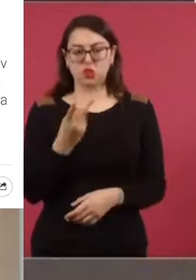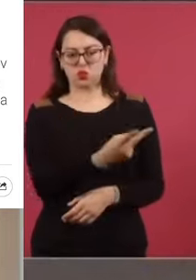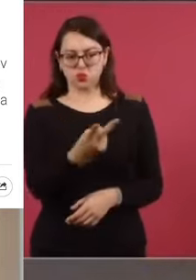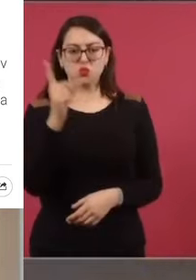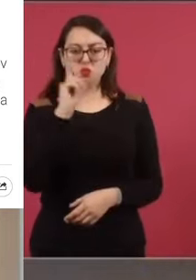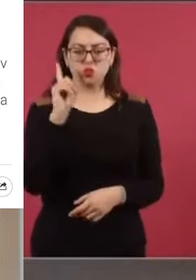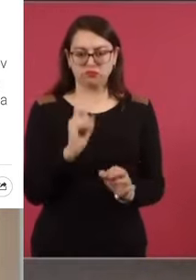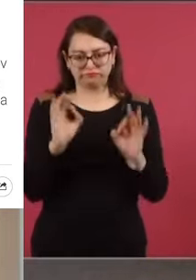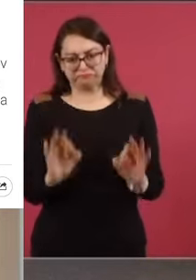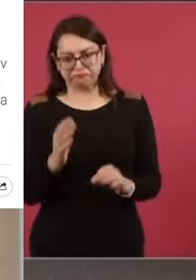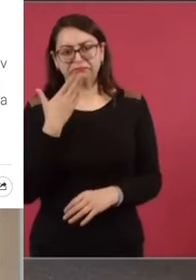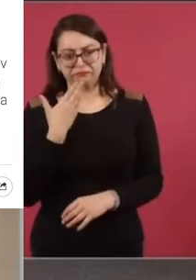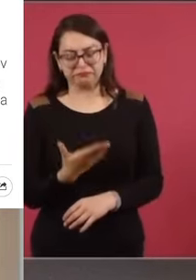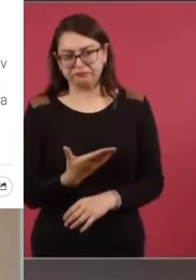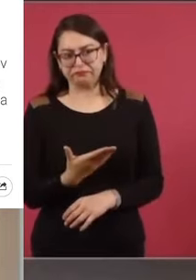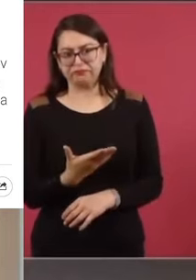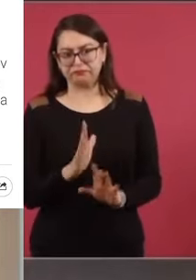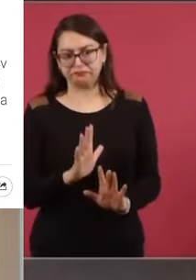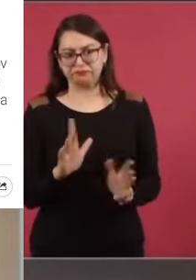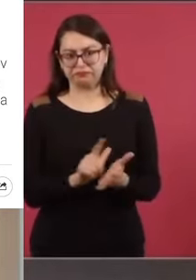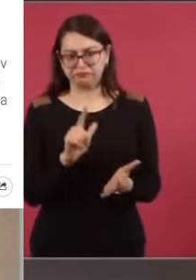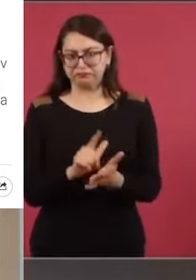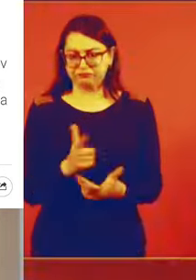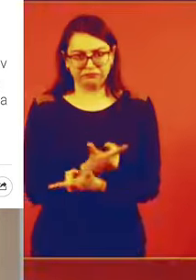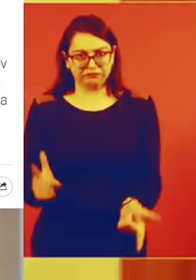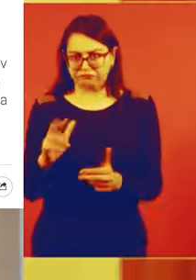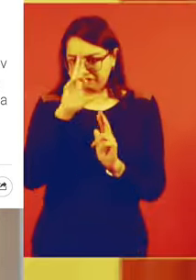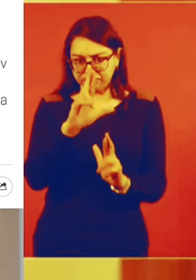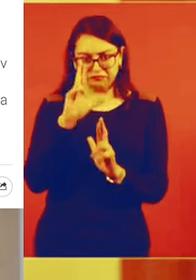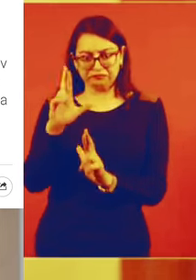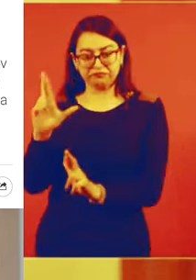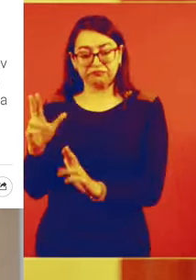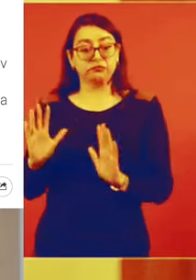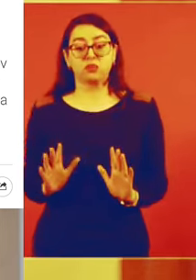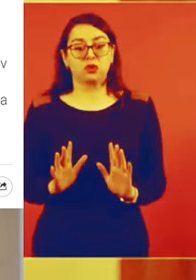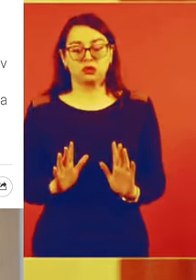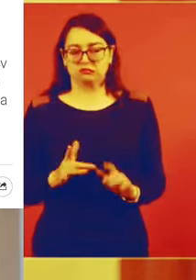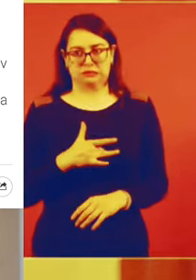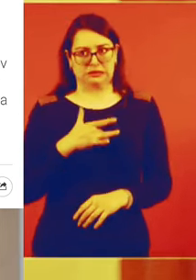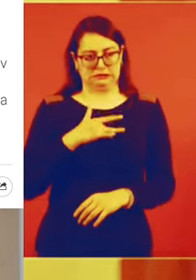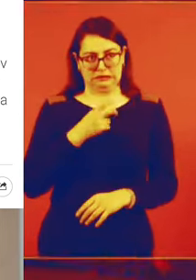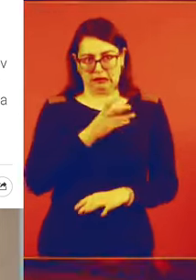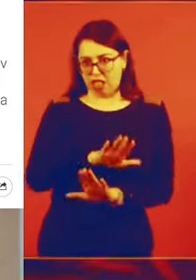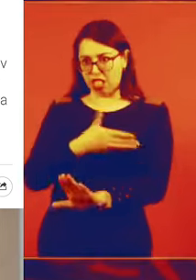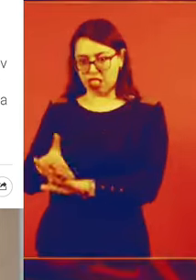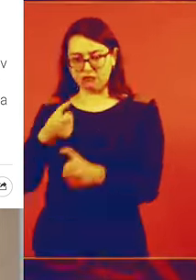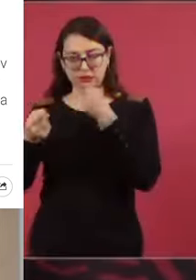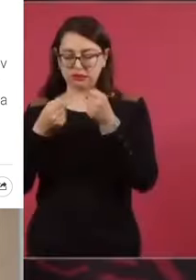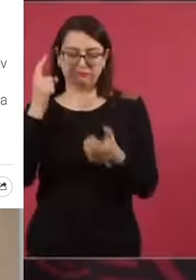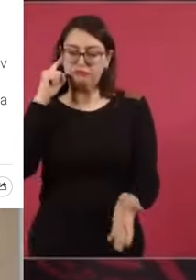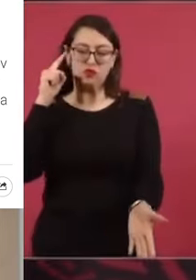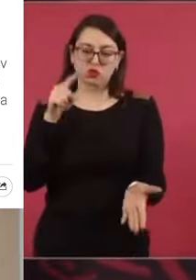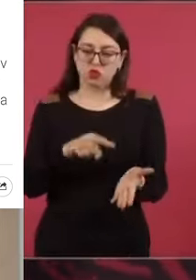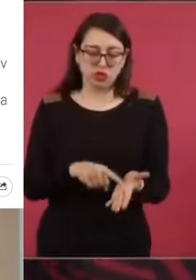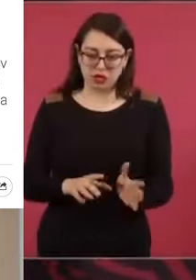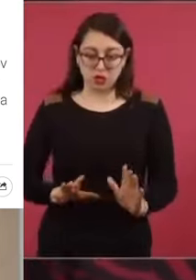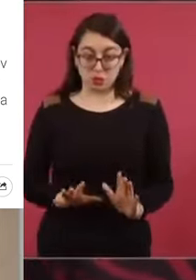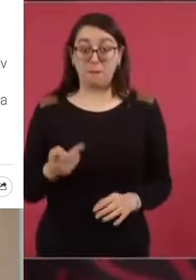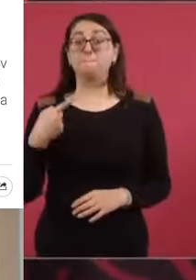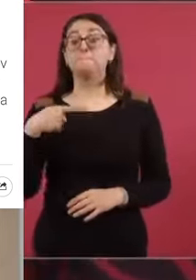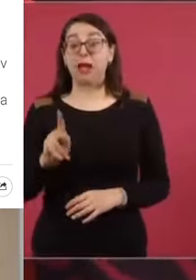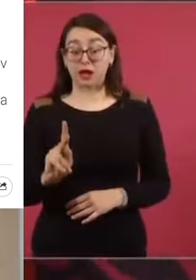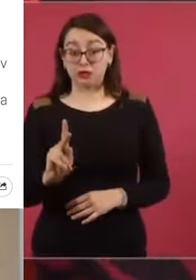mujeres íntegras, ¿no?, respetuosas de la libertad. ¿Sí? No las considero capaces de un atentado contra nadie,